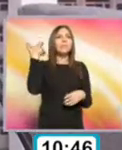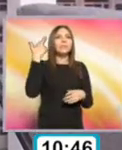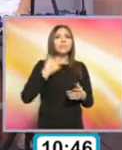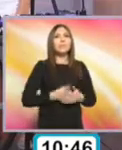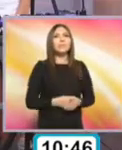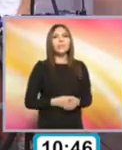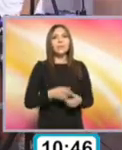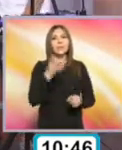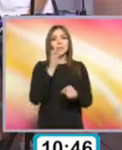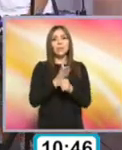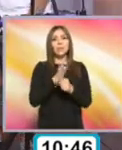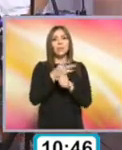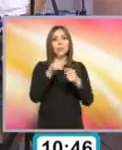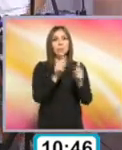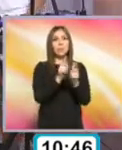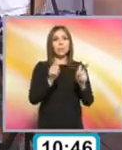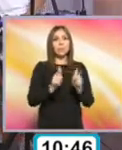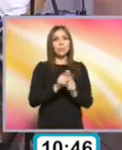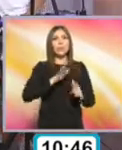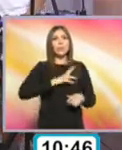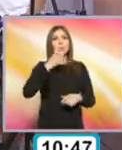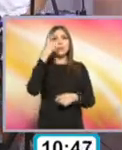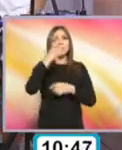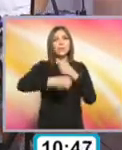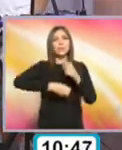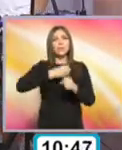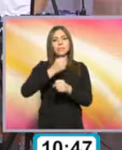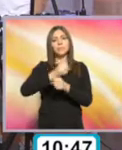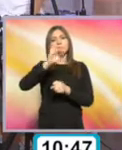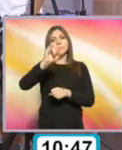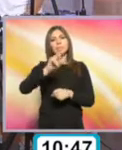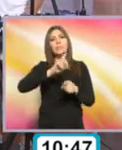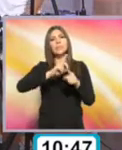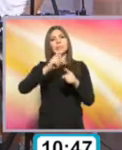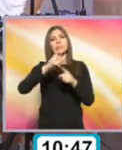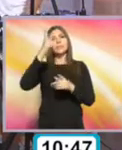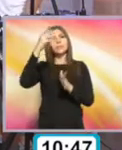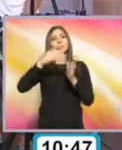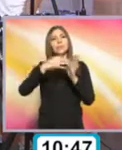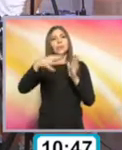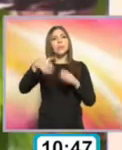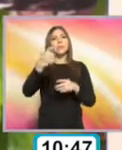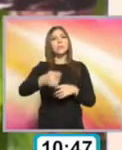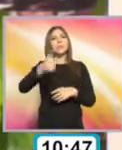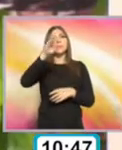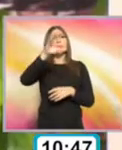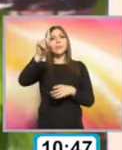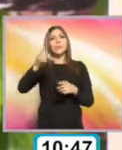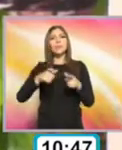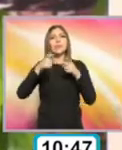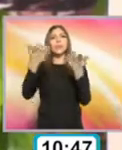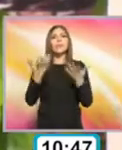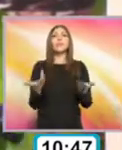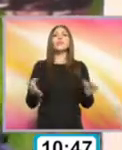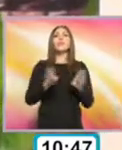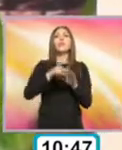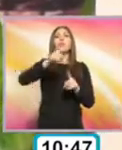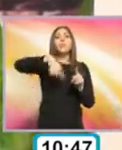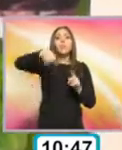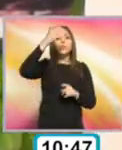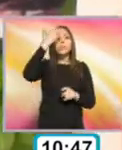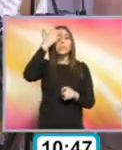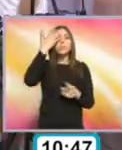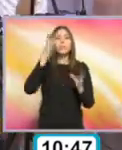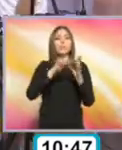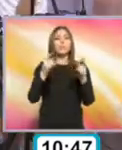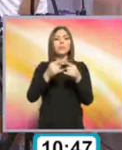ya tienen 3 años. Así es, desde el 2014 Ajá. que hicimos nuestro primer disco. ¿Cómo se conocen? Platíquenme la historia Nos de conocimos